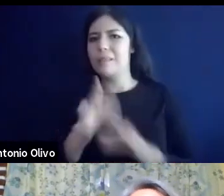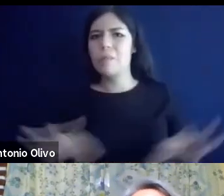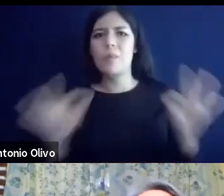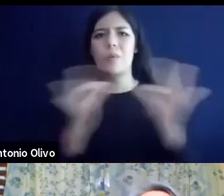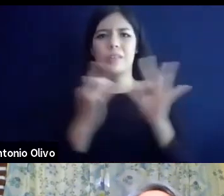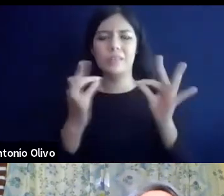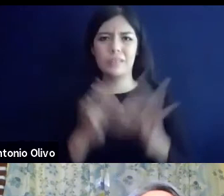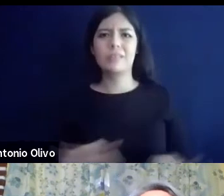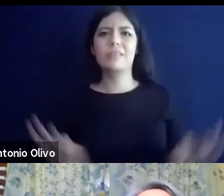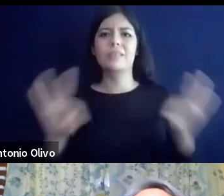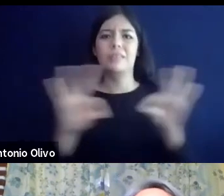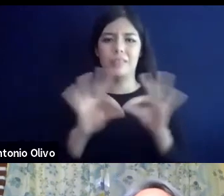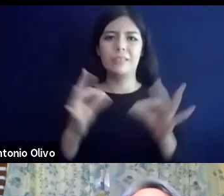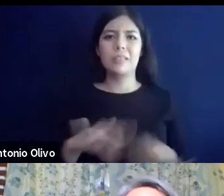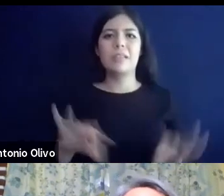trabaja también Frater,